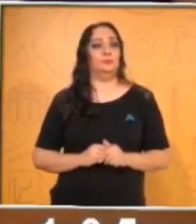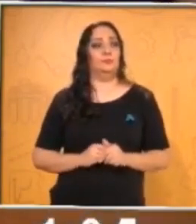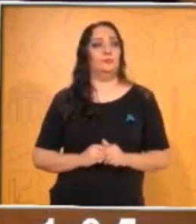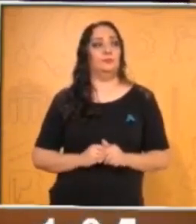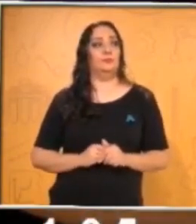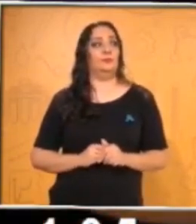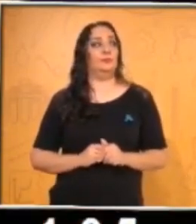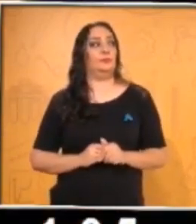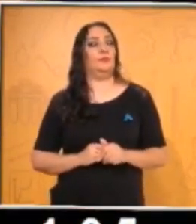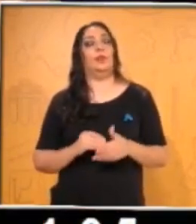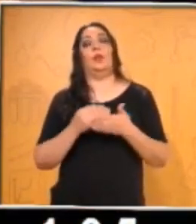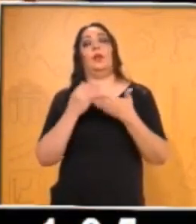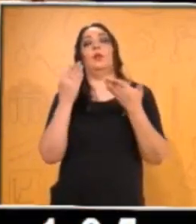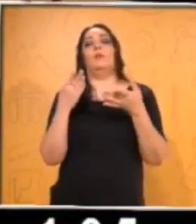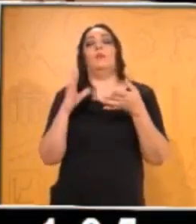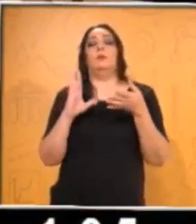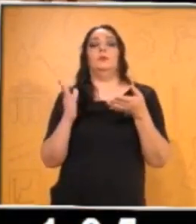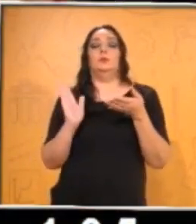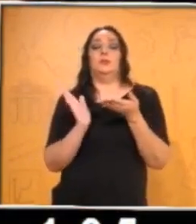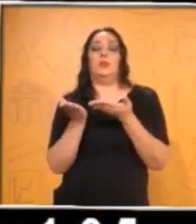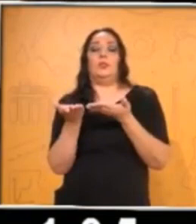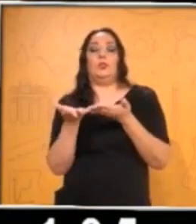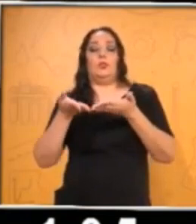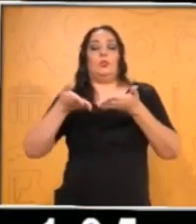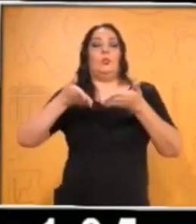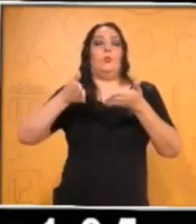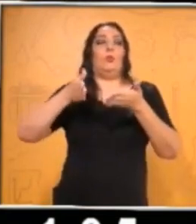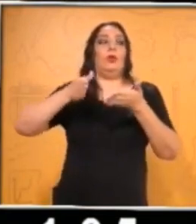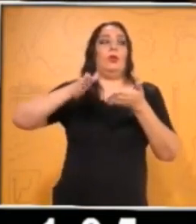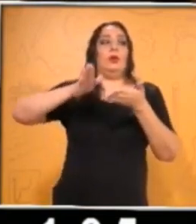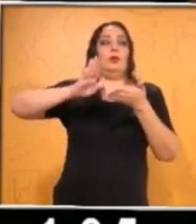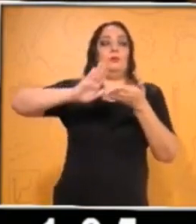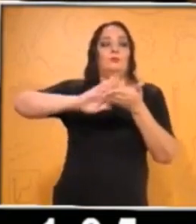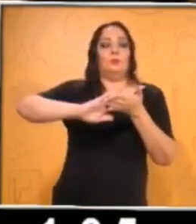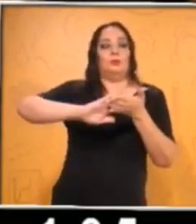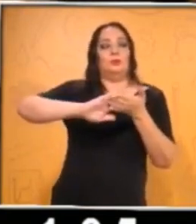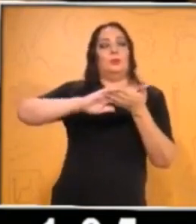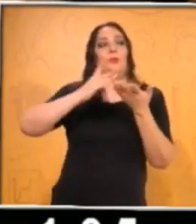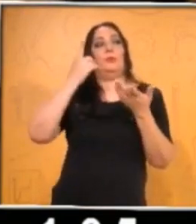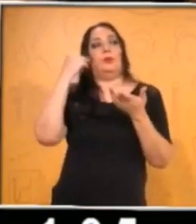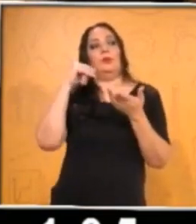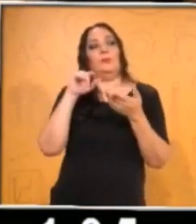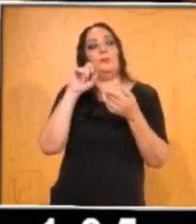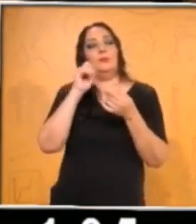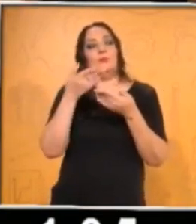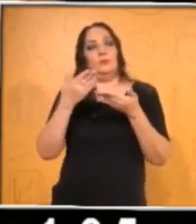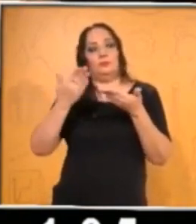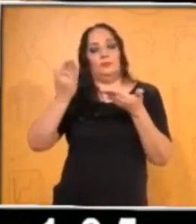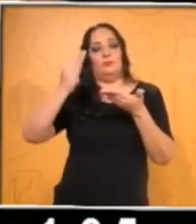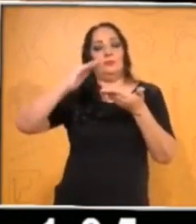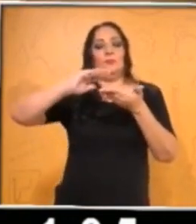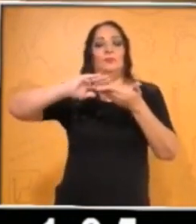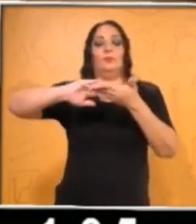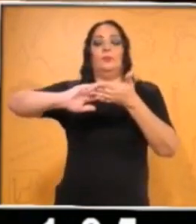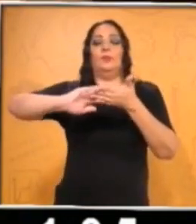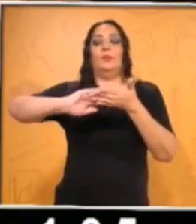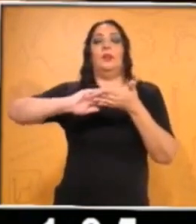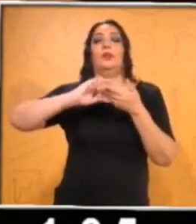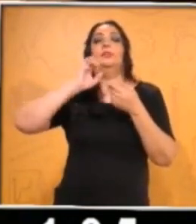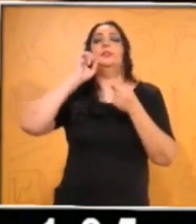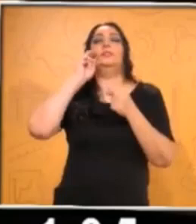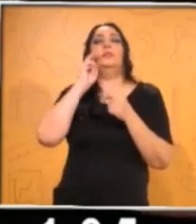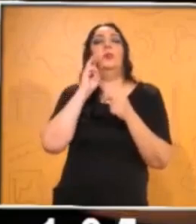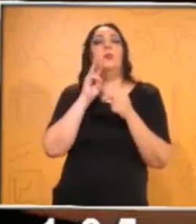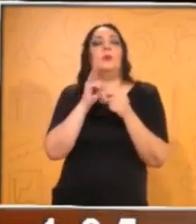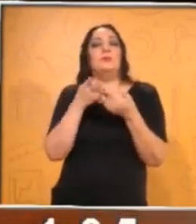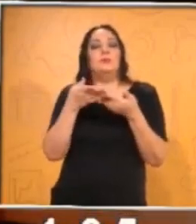¿Y qué vamos a hacer aquí? Vamos a doblar esta puntita de aquí hacia donde está el doblez. Justo donde estaba